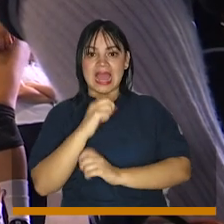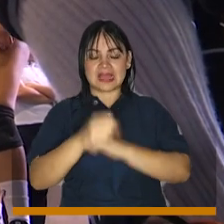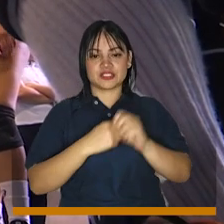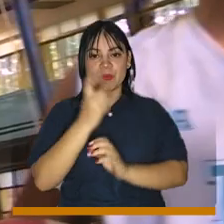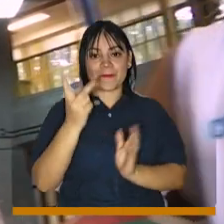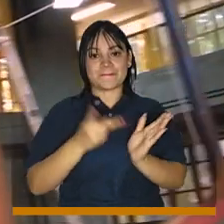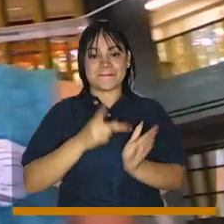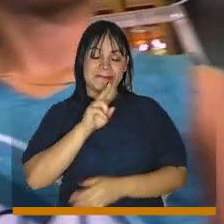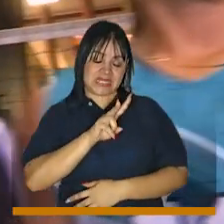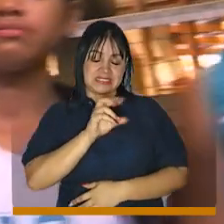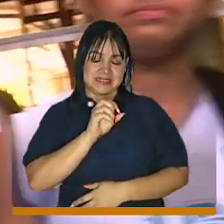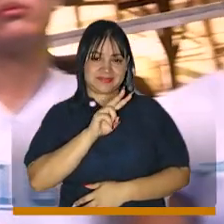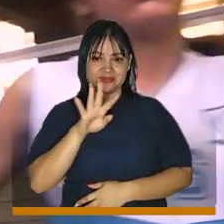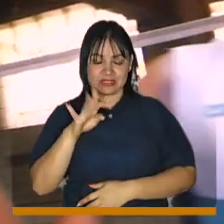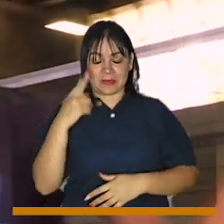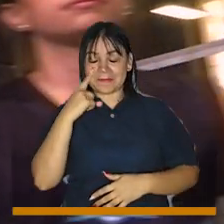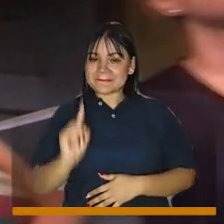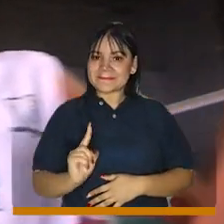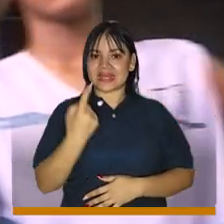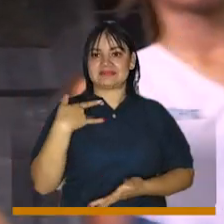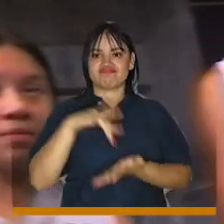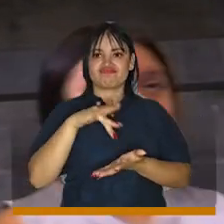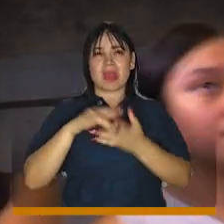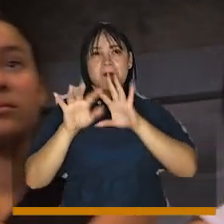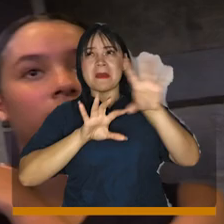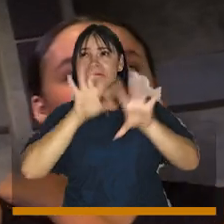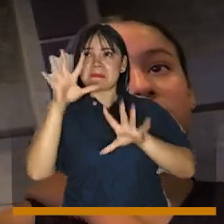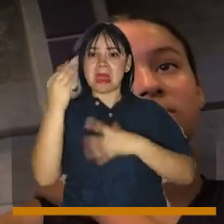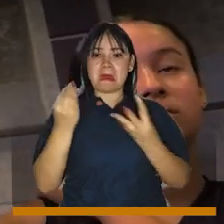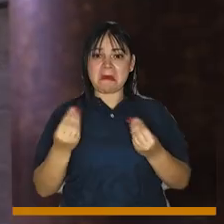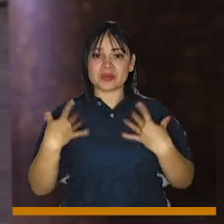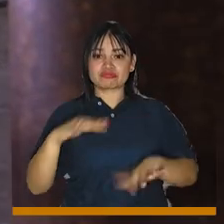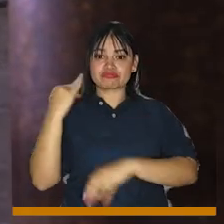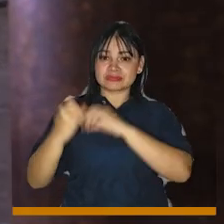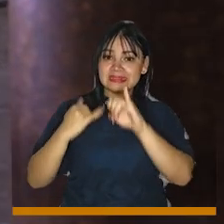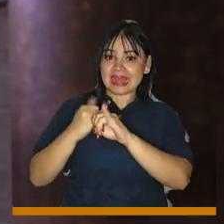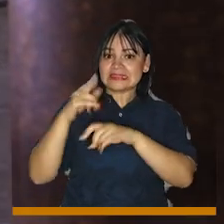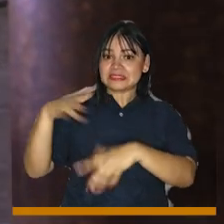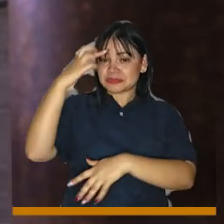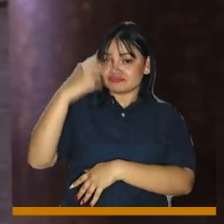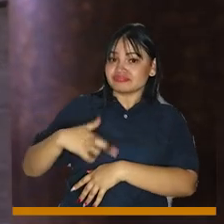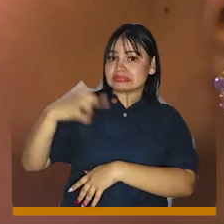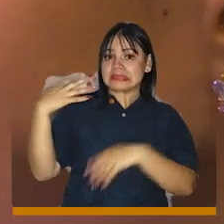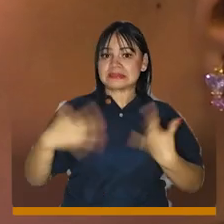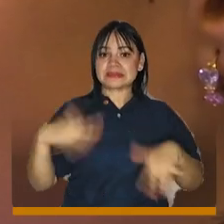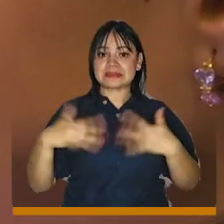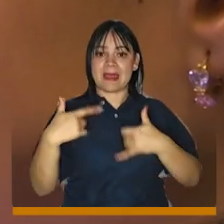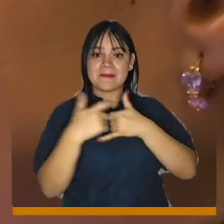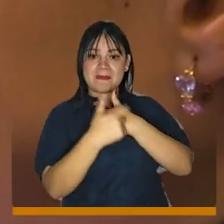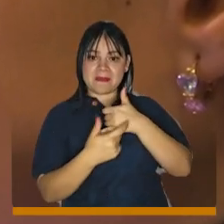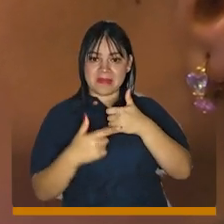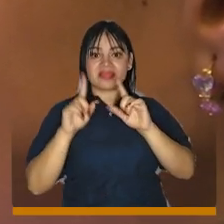2024. Estamos muy contentos porque es la primera vez que vamos a participar con equipos internacionales, equipos de muchas regiones del